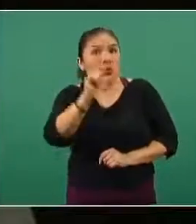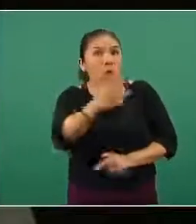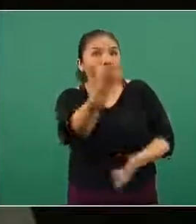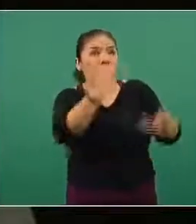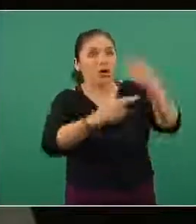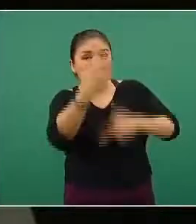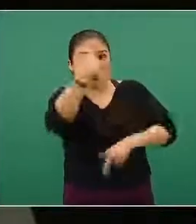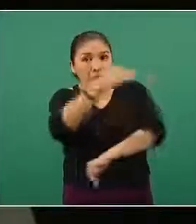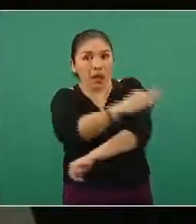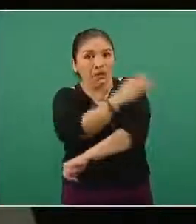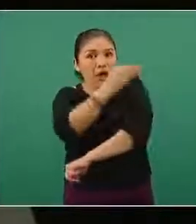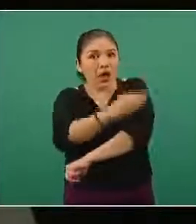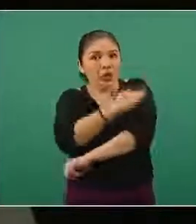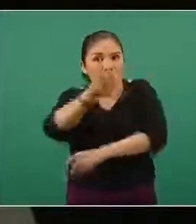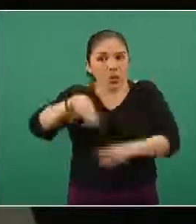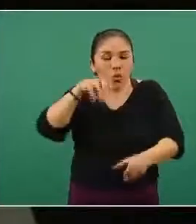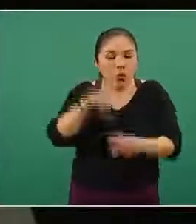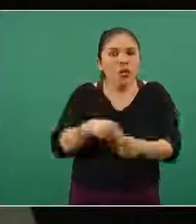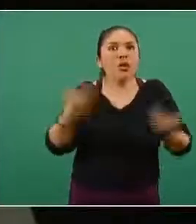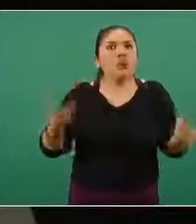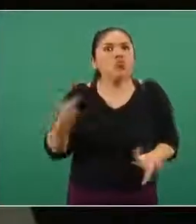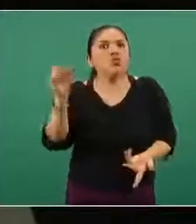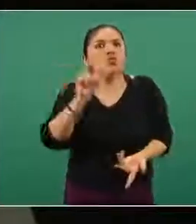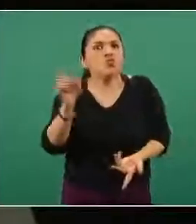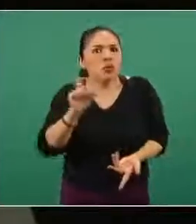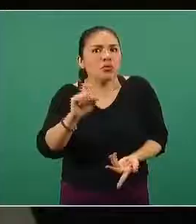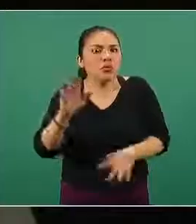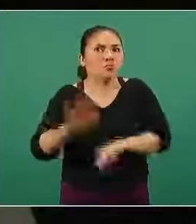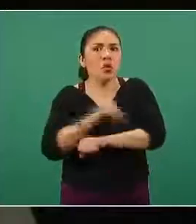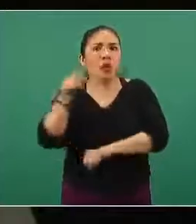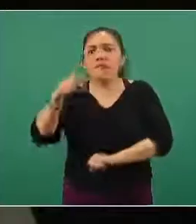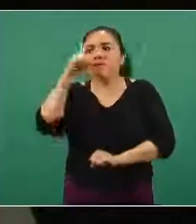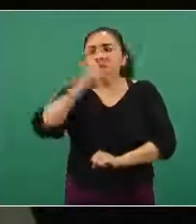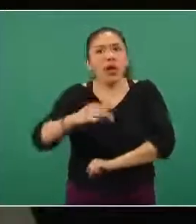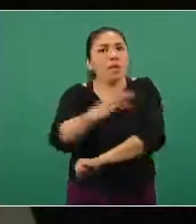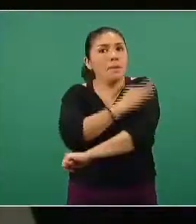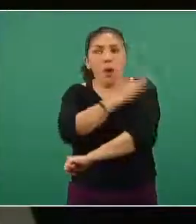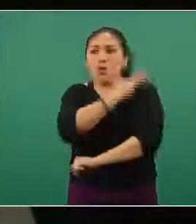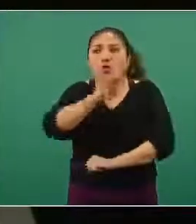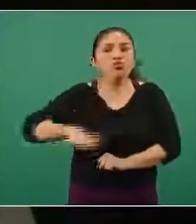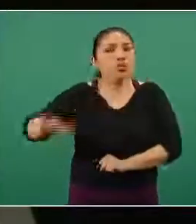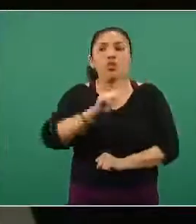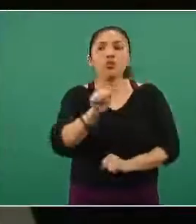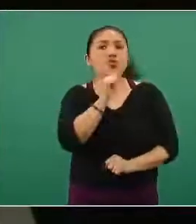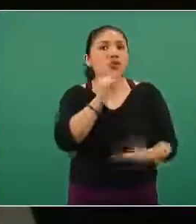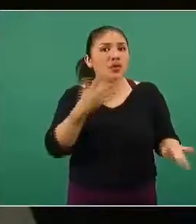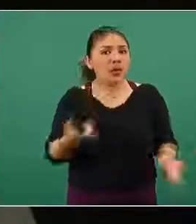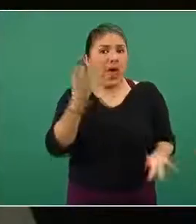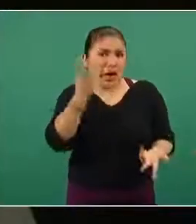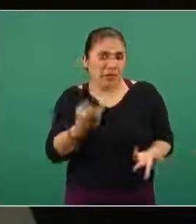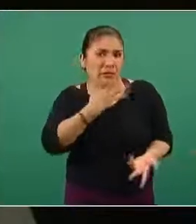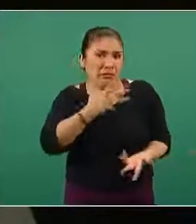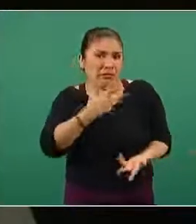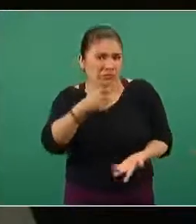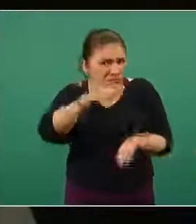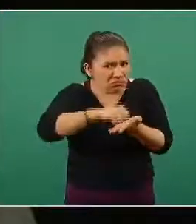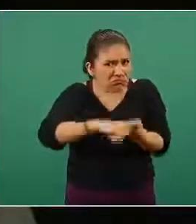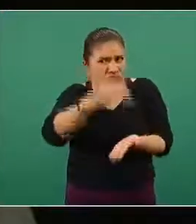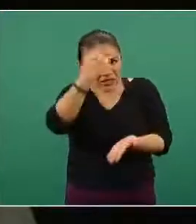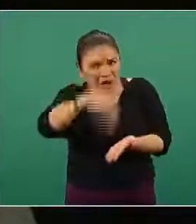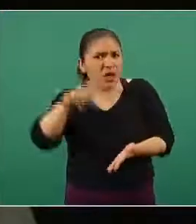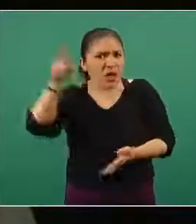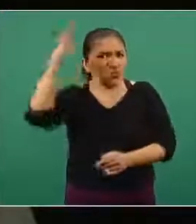a tener las vacunas necesarias completas, pues porque no pudieron vacunarse todos los que estaban. Entonces, si tienen algún reporte